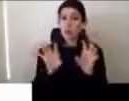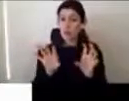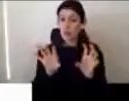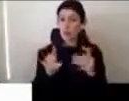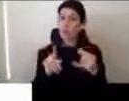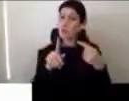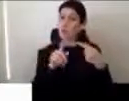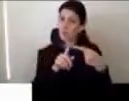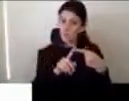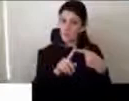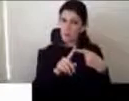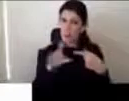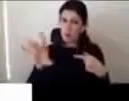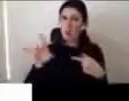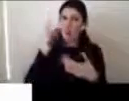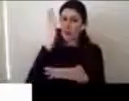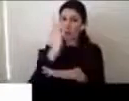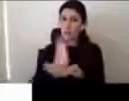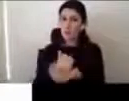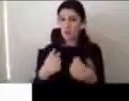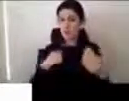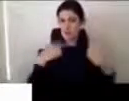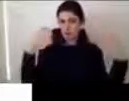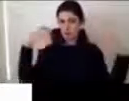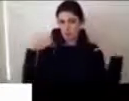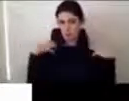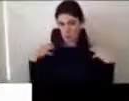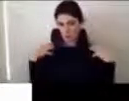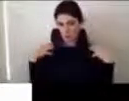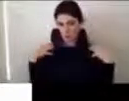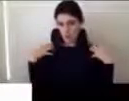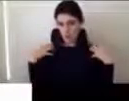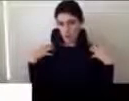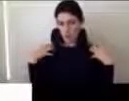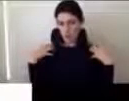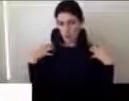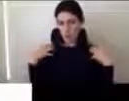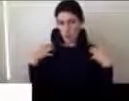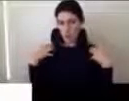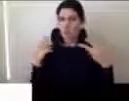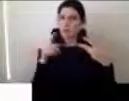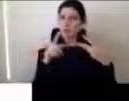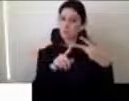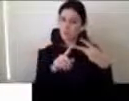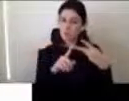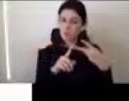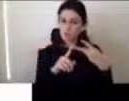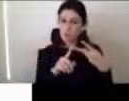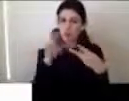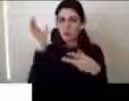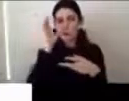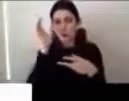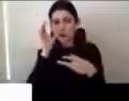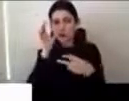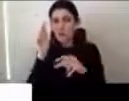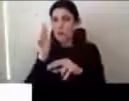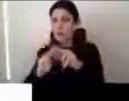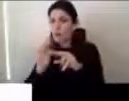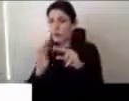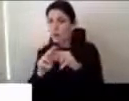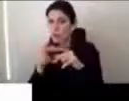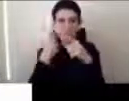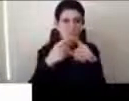Tomar decisiones en forma responsable. Buscar alternativas de solución desde distintas perspectivas,